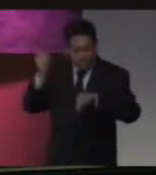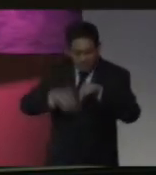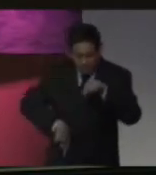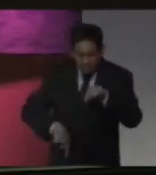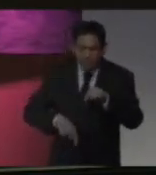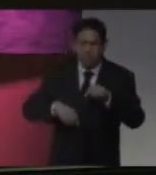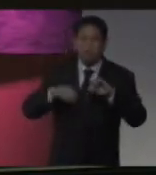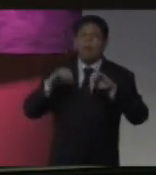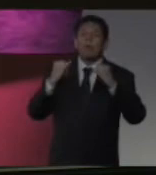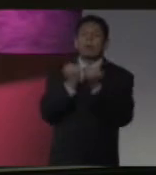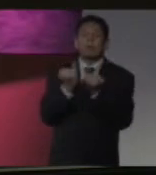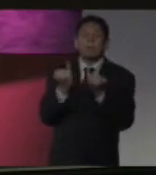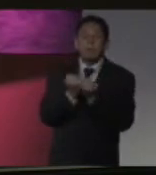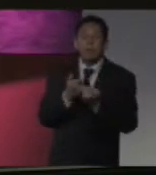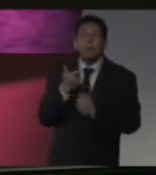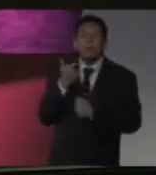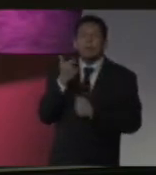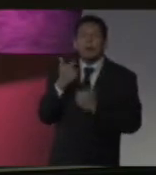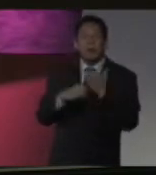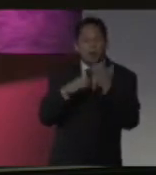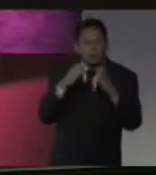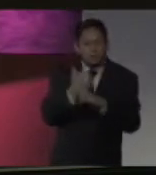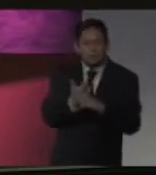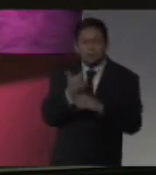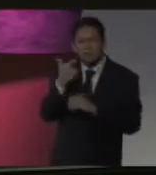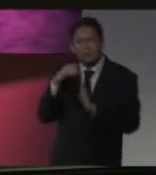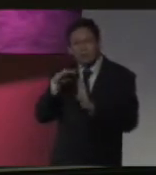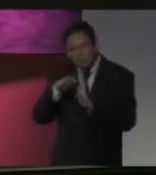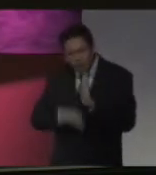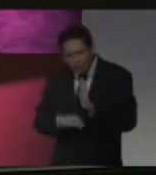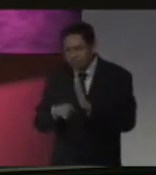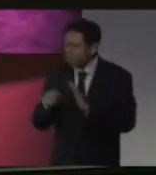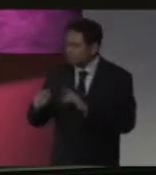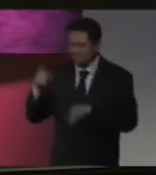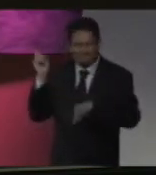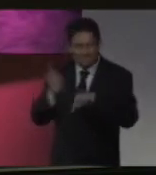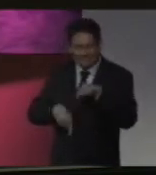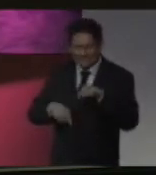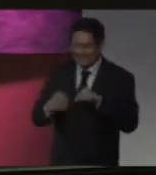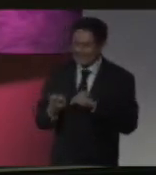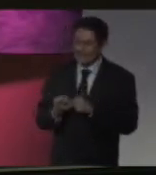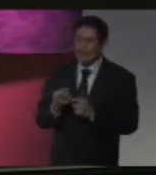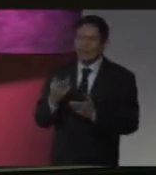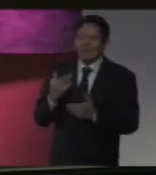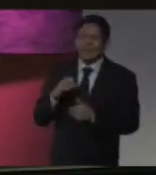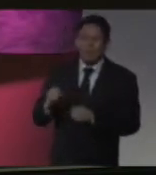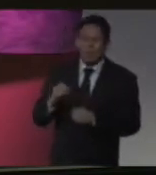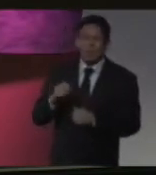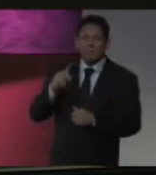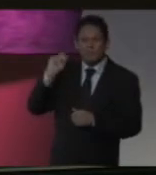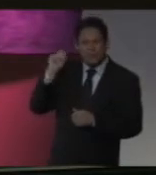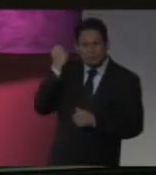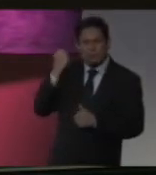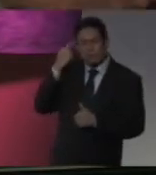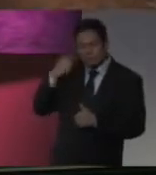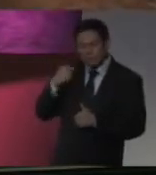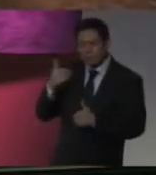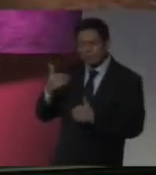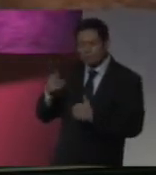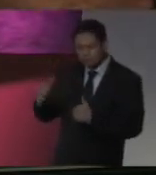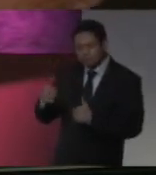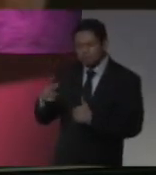adiós a los precios base, avance de la frontera agroindustrial, que se traduce en la destrucción de